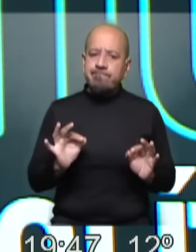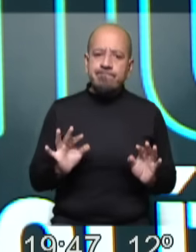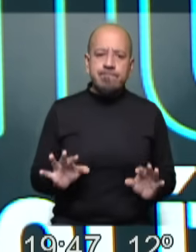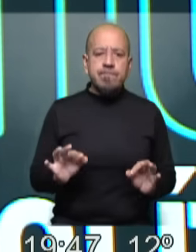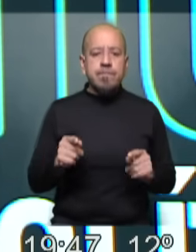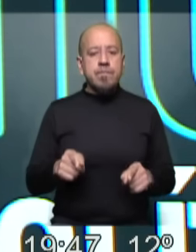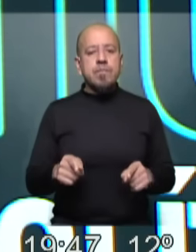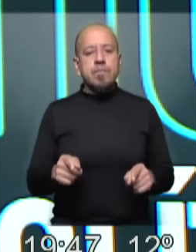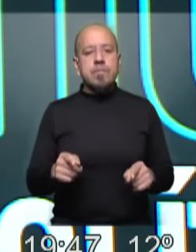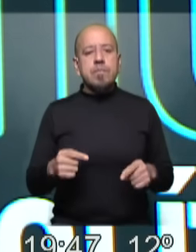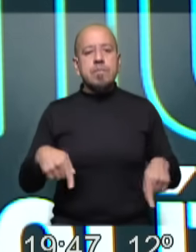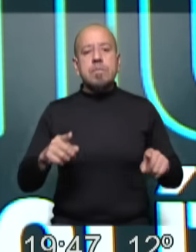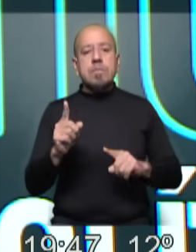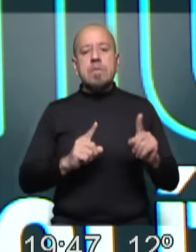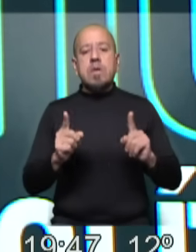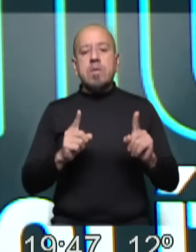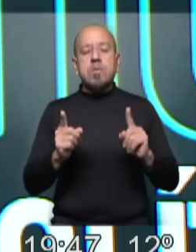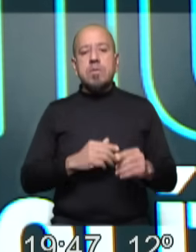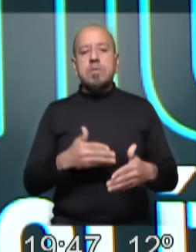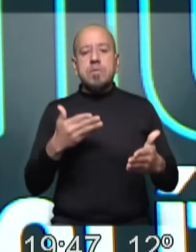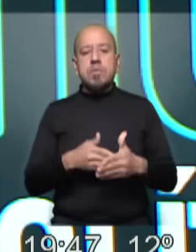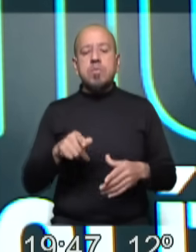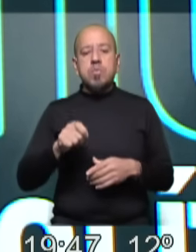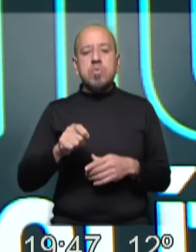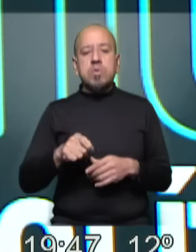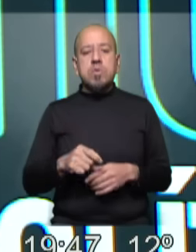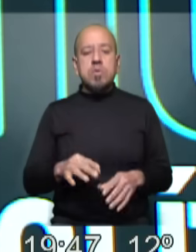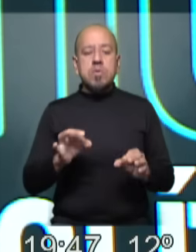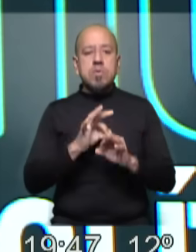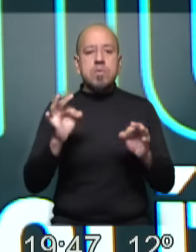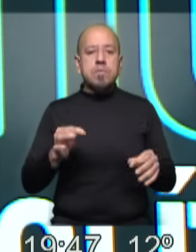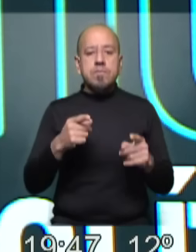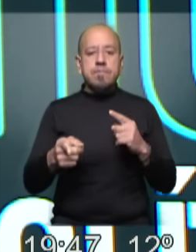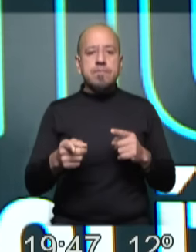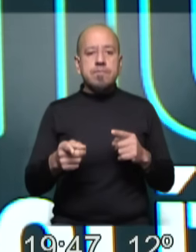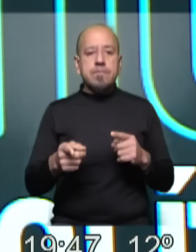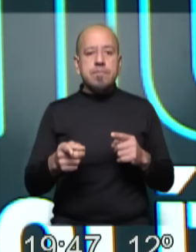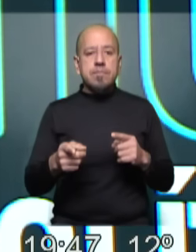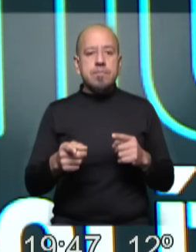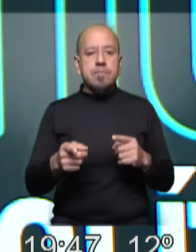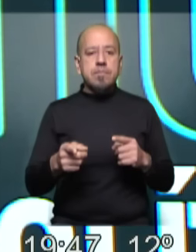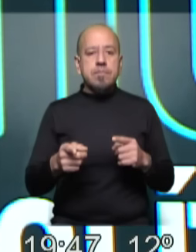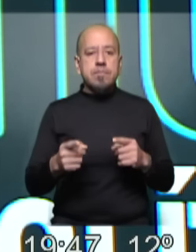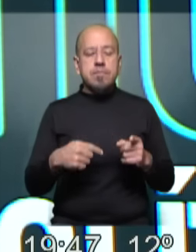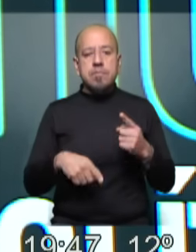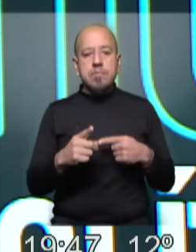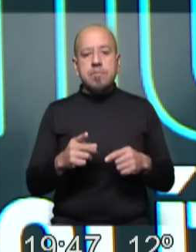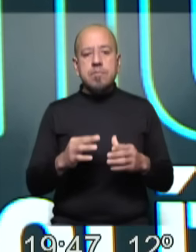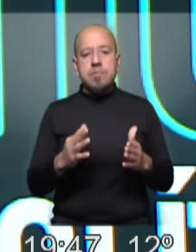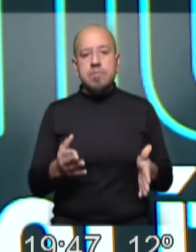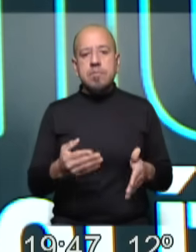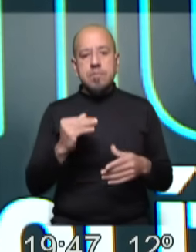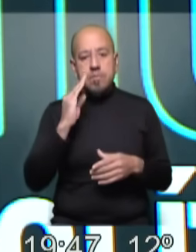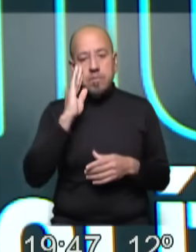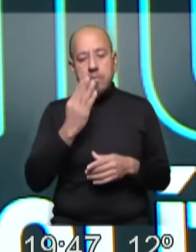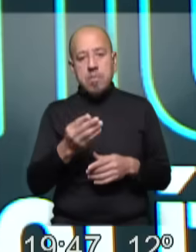en este caso con algún tipo de obstrucción a la justicia o de buscar busar eh que que no se conozca